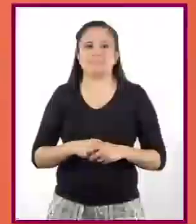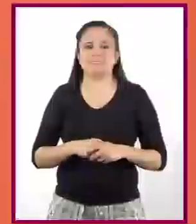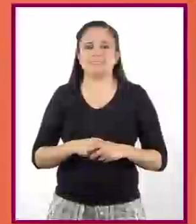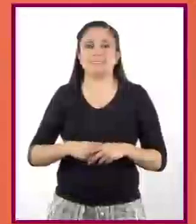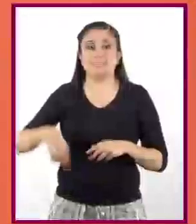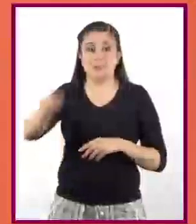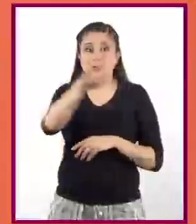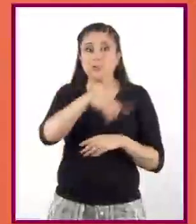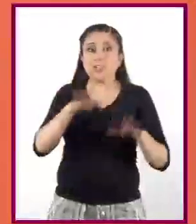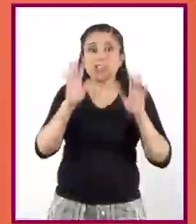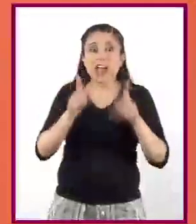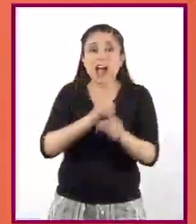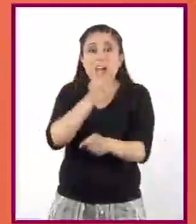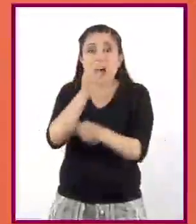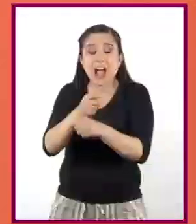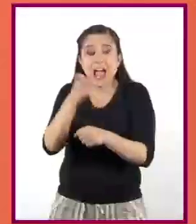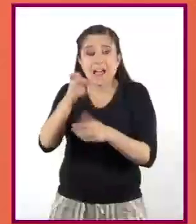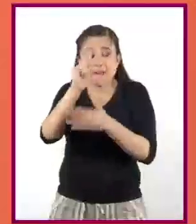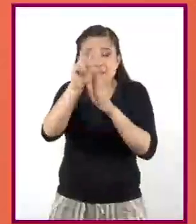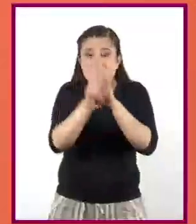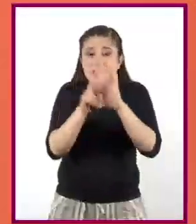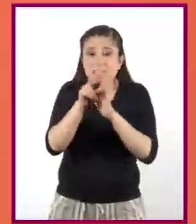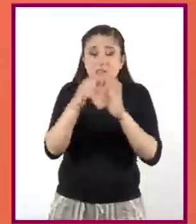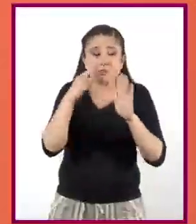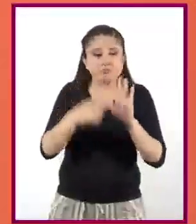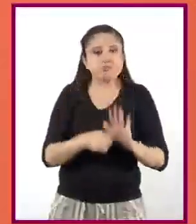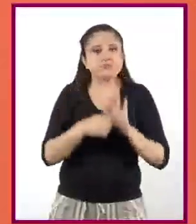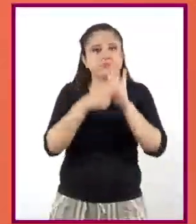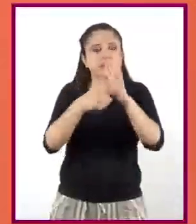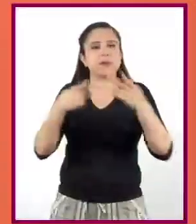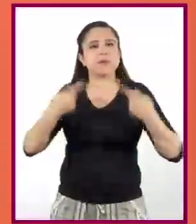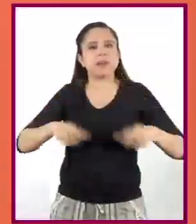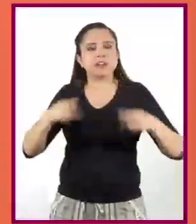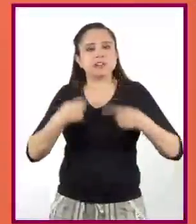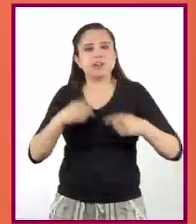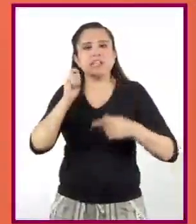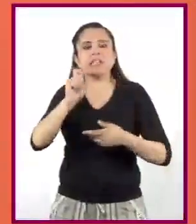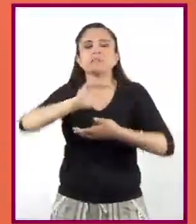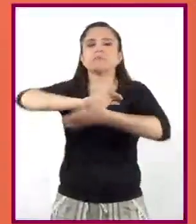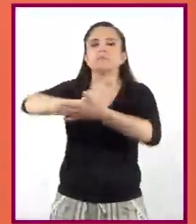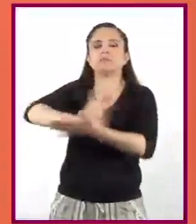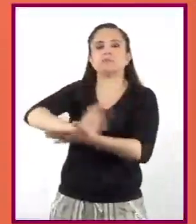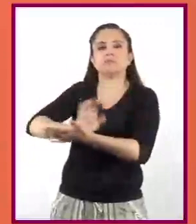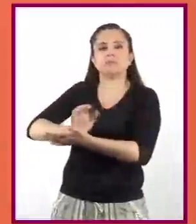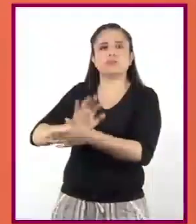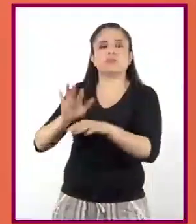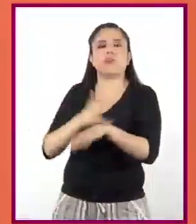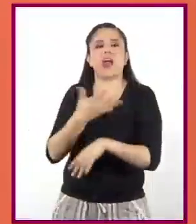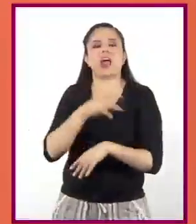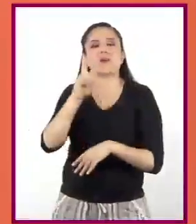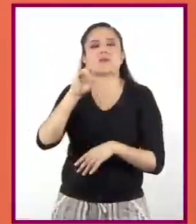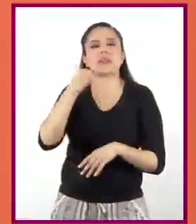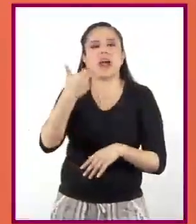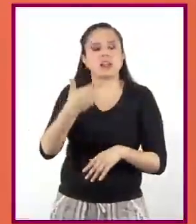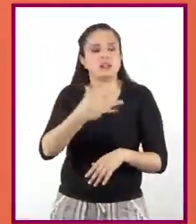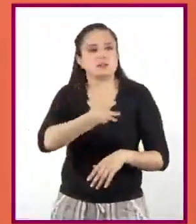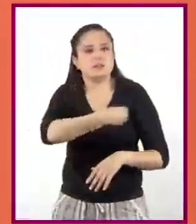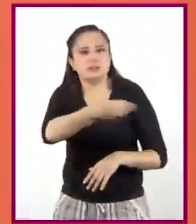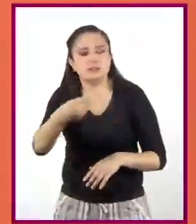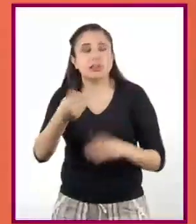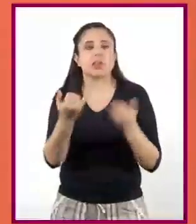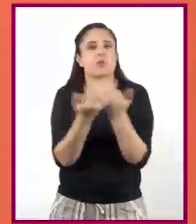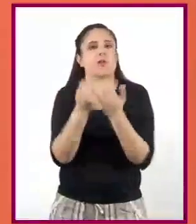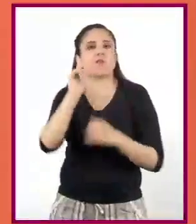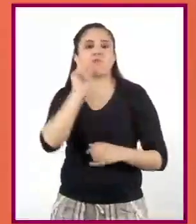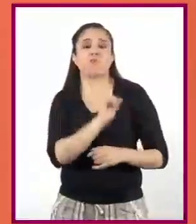Como se dieron cuenta, en este video se presentan testimonios de personas que fueron discriminadas por ser portadoras de VIH y de